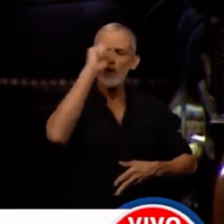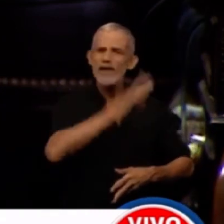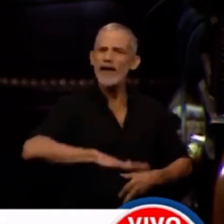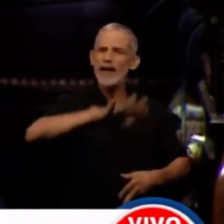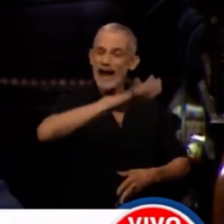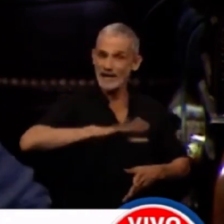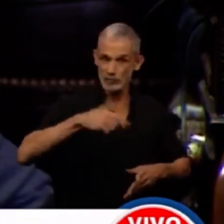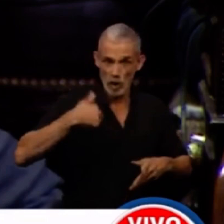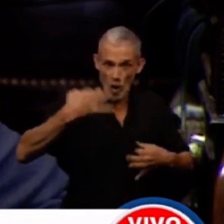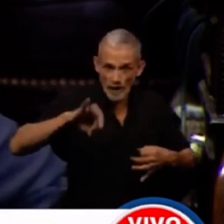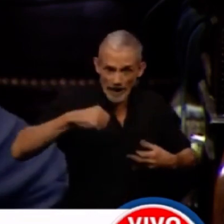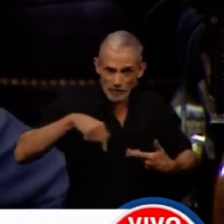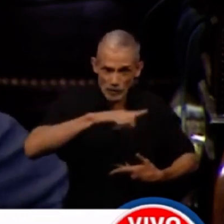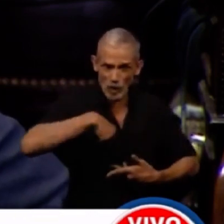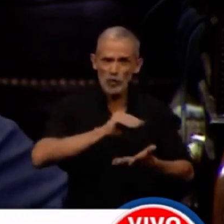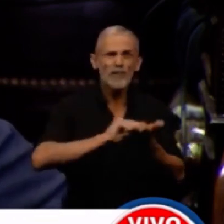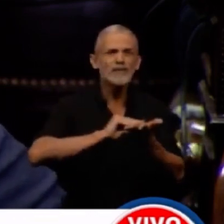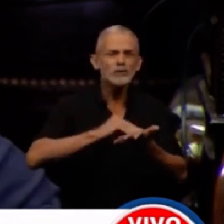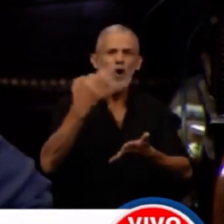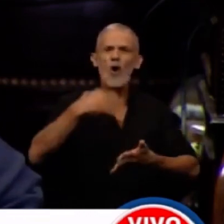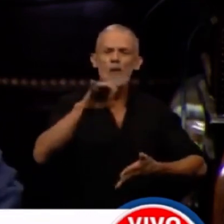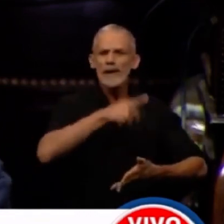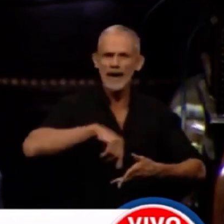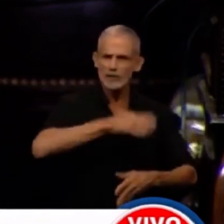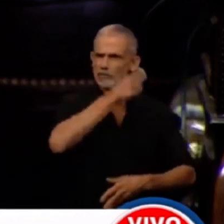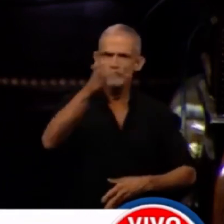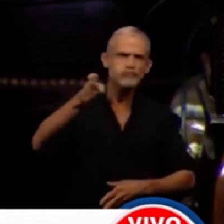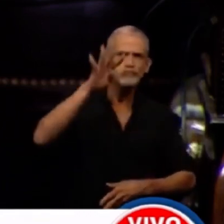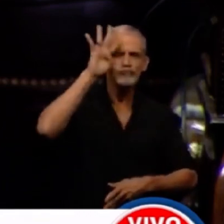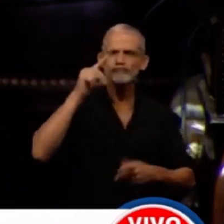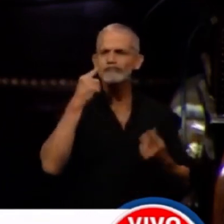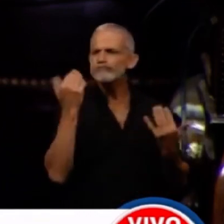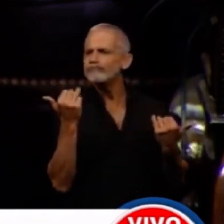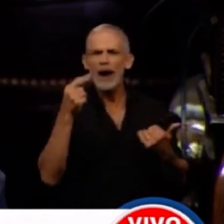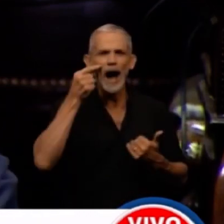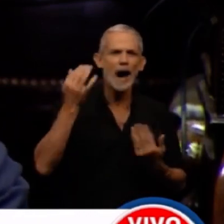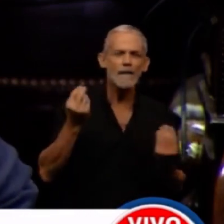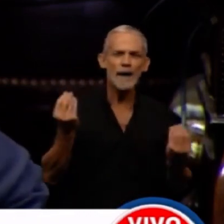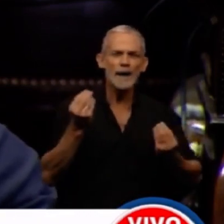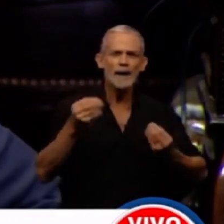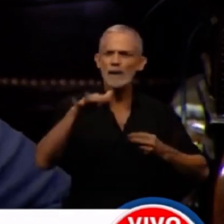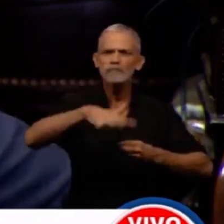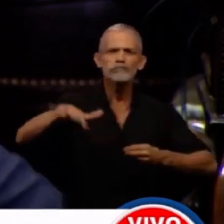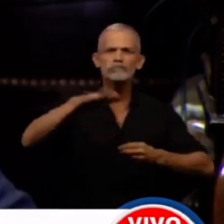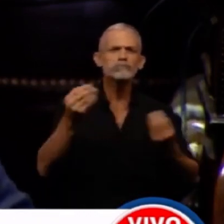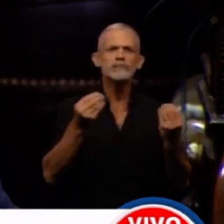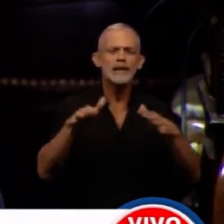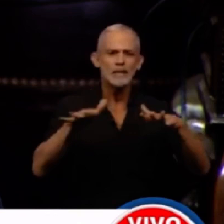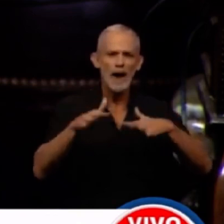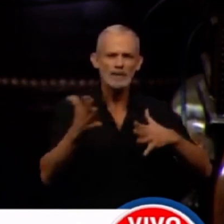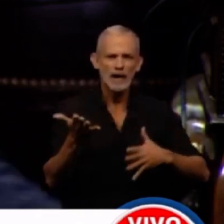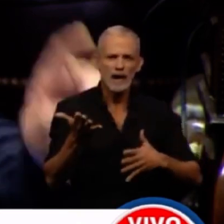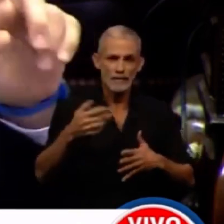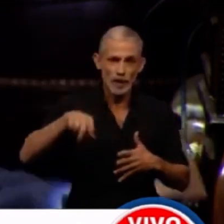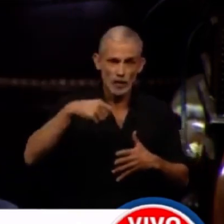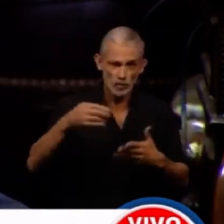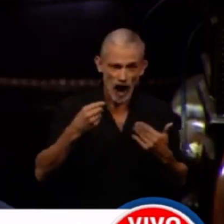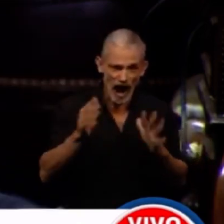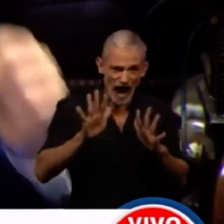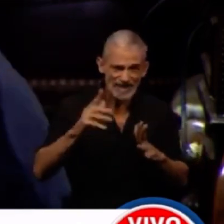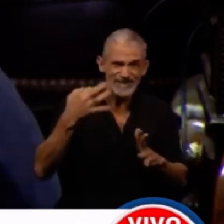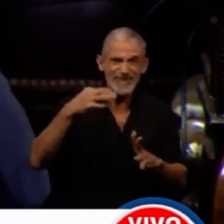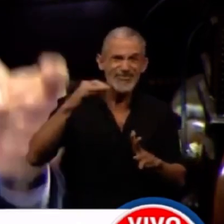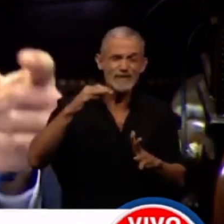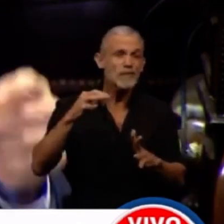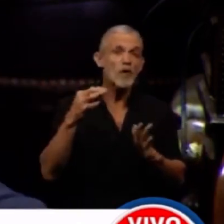Es nuestro deber, es nuestra obligación ir a Formosa y escuchar lo que estaba sucediendo. No podemos y no podíamos